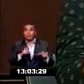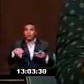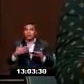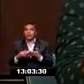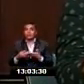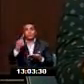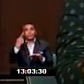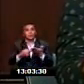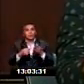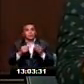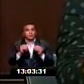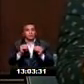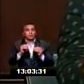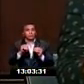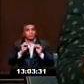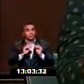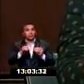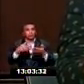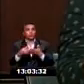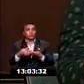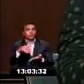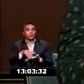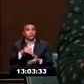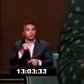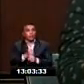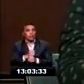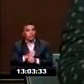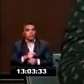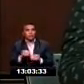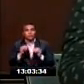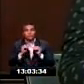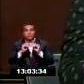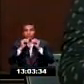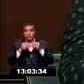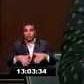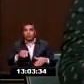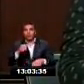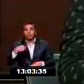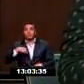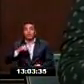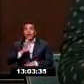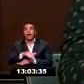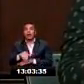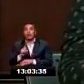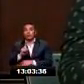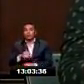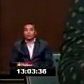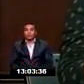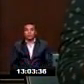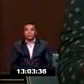para la tutoría y evaluación y retroalimentación de los trabajos pedagógicos de nuestros estudiantes.